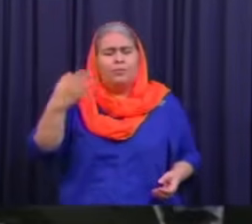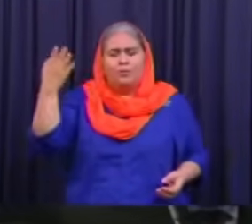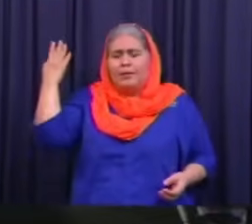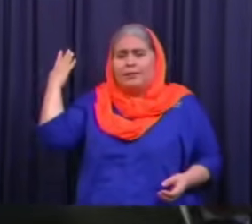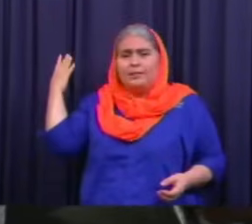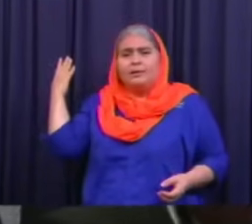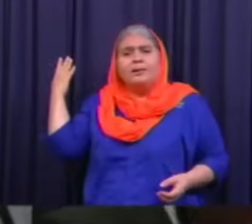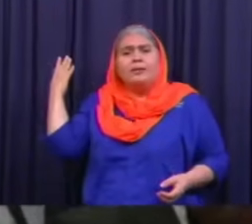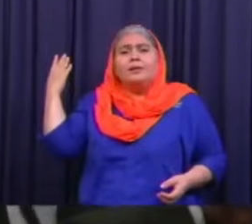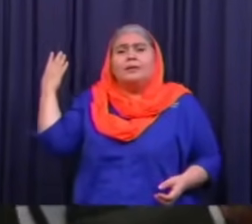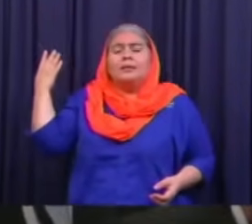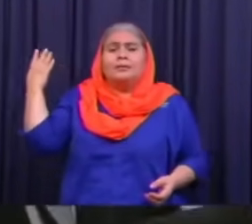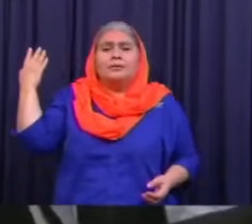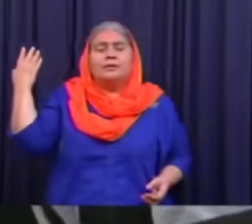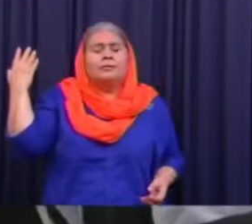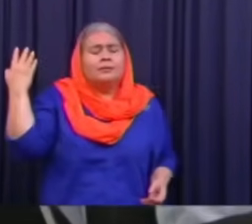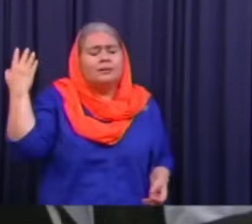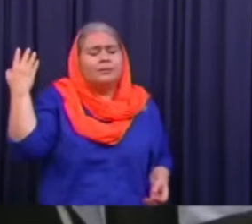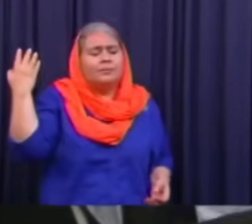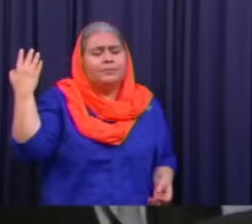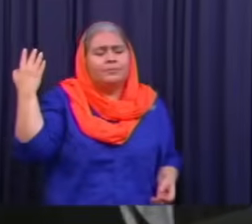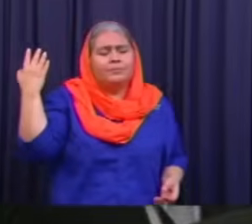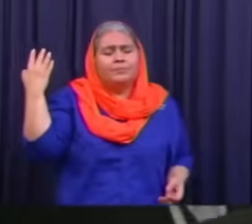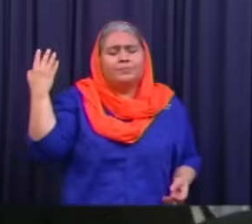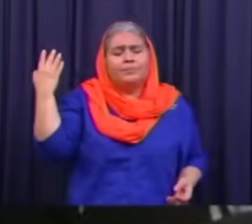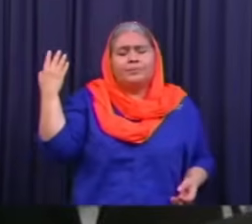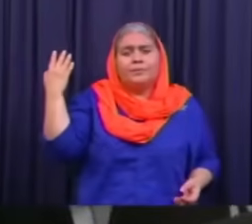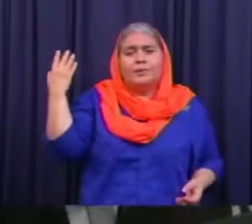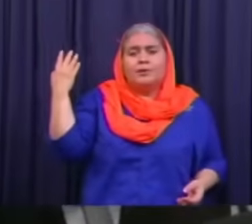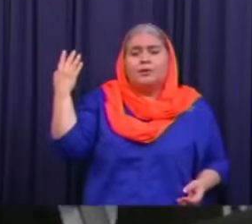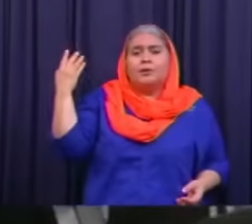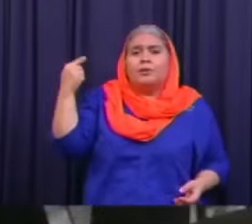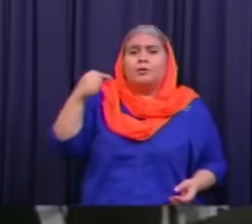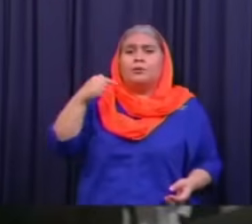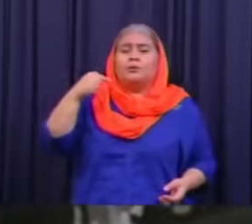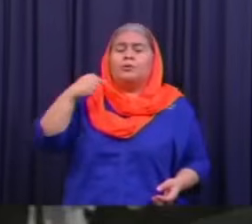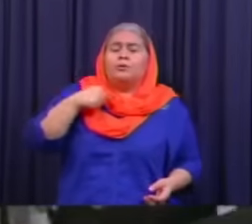bu si yo a ti no te